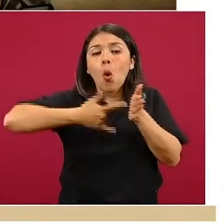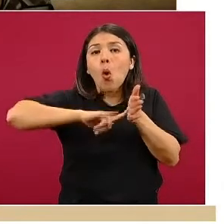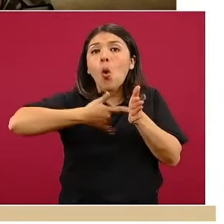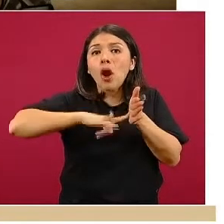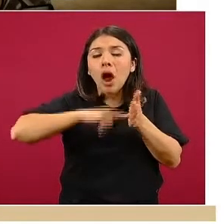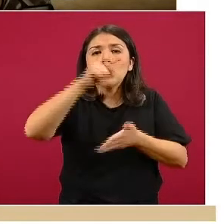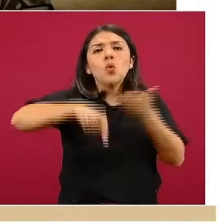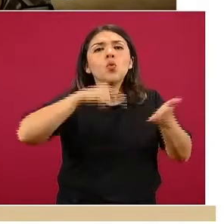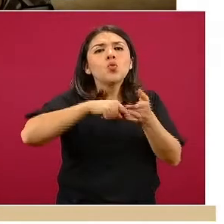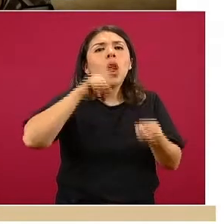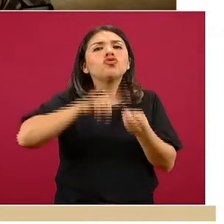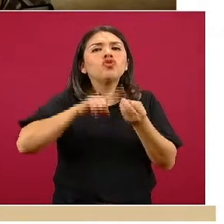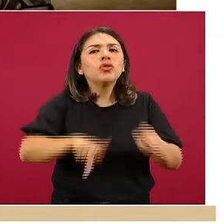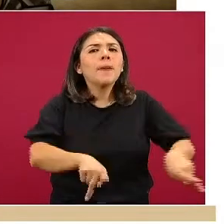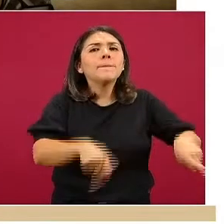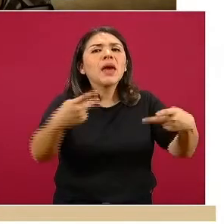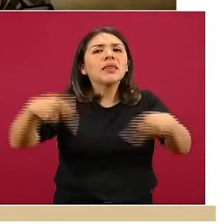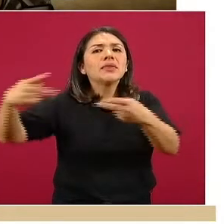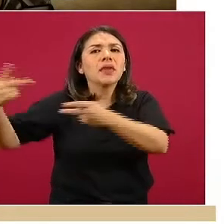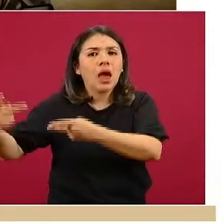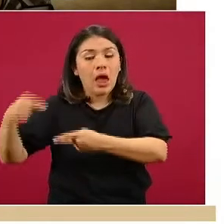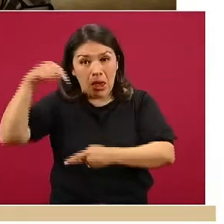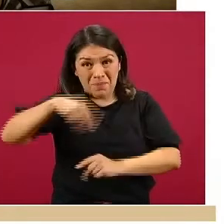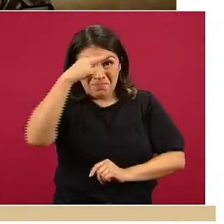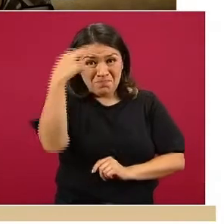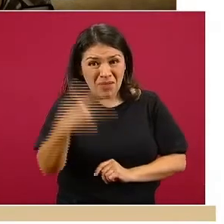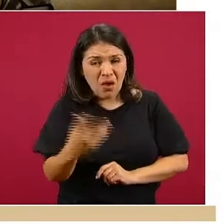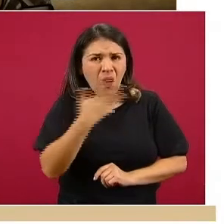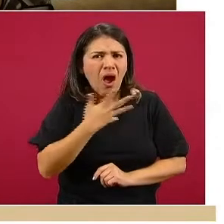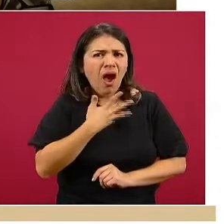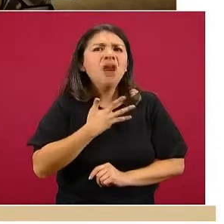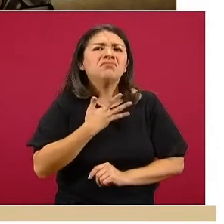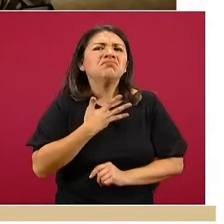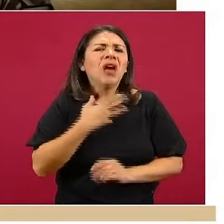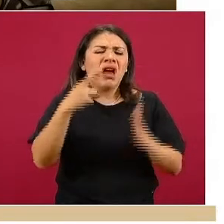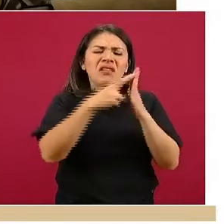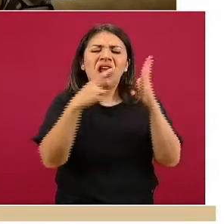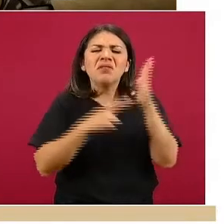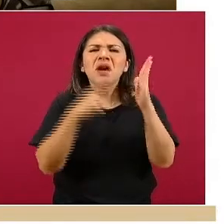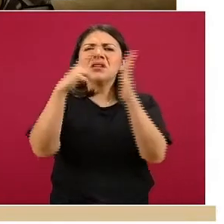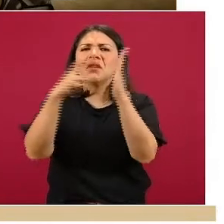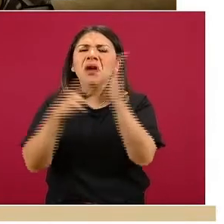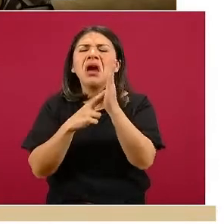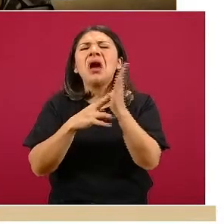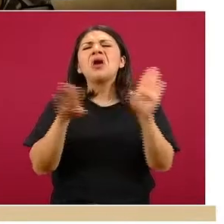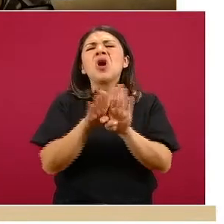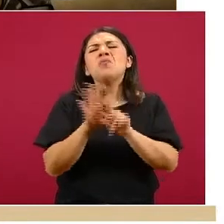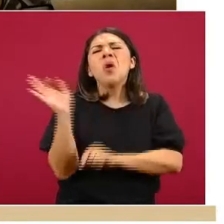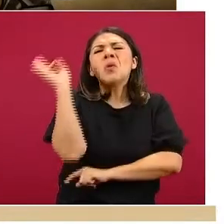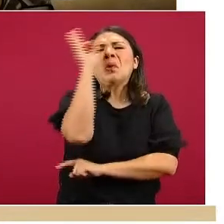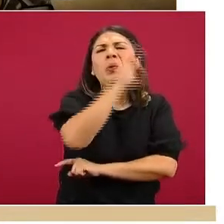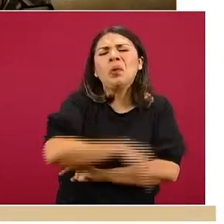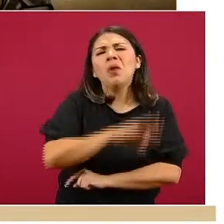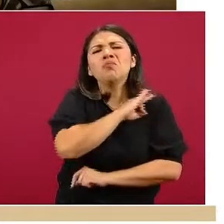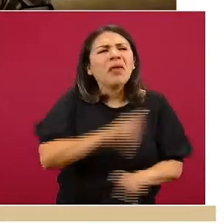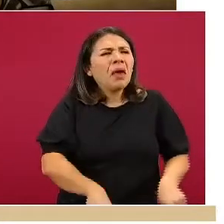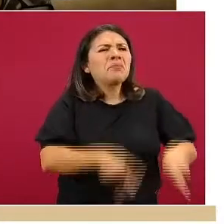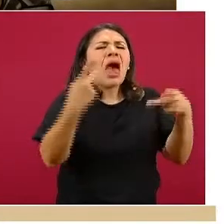y sitios de venta autorizados. México es un país que tiene regulaciones muy laxas para la venta de